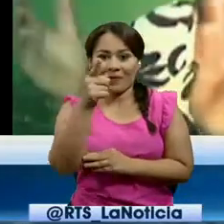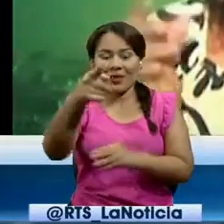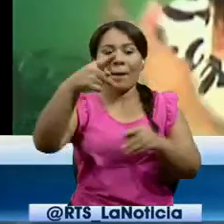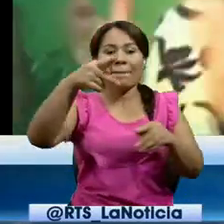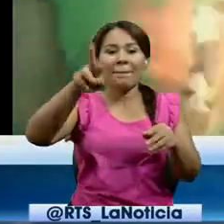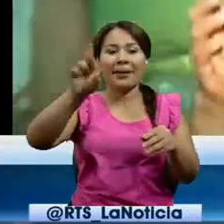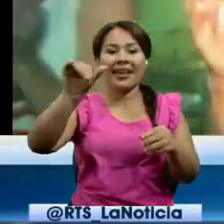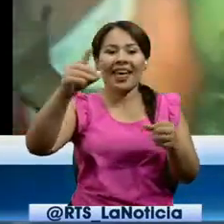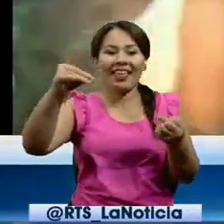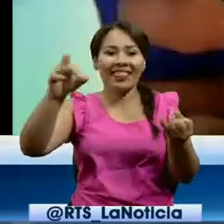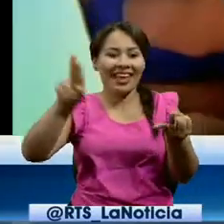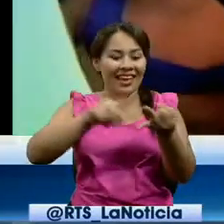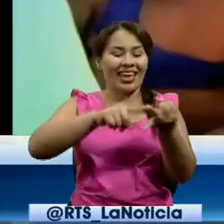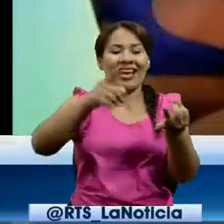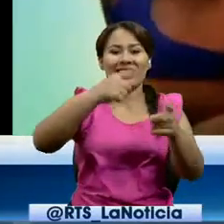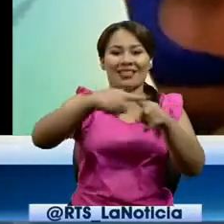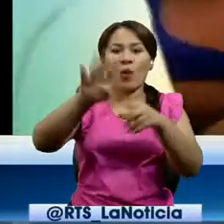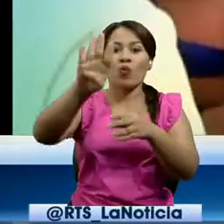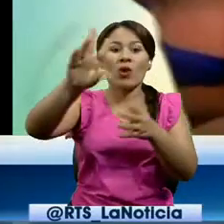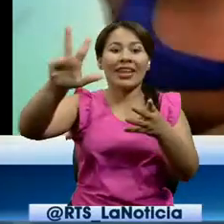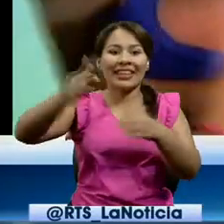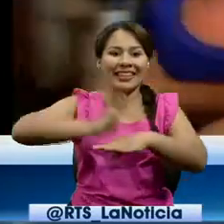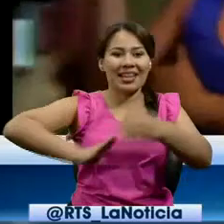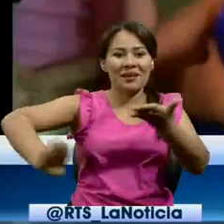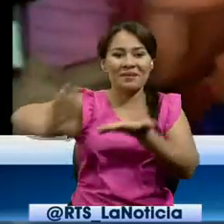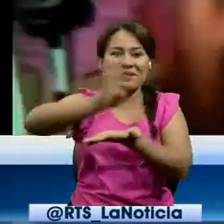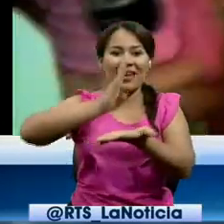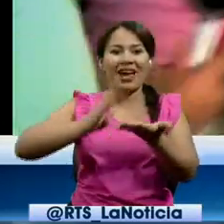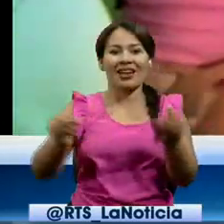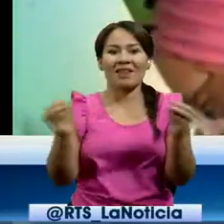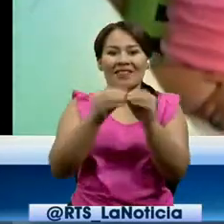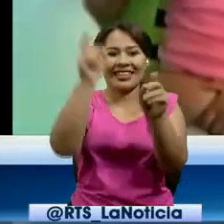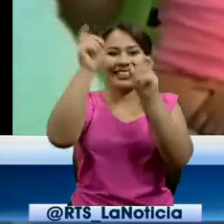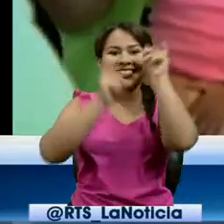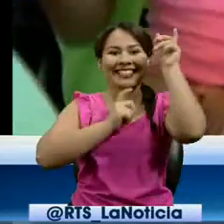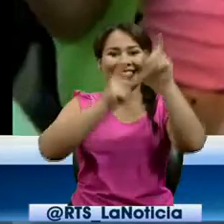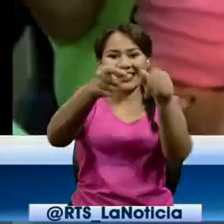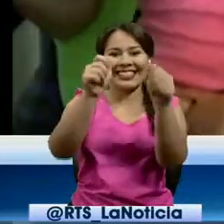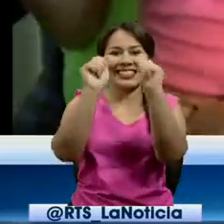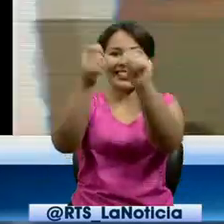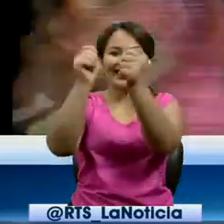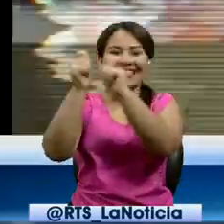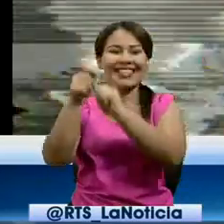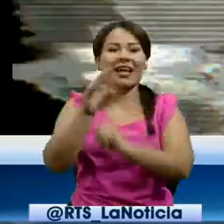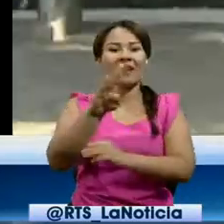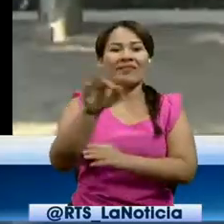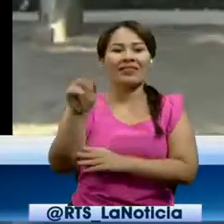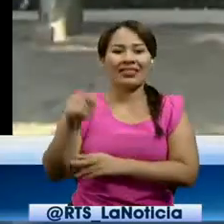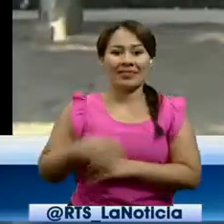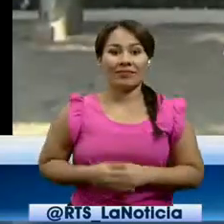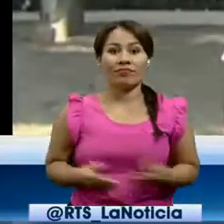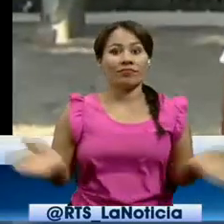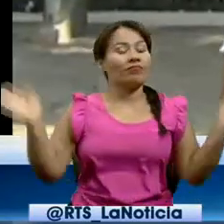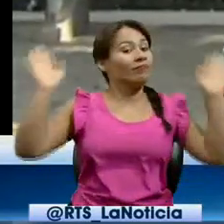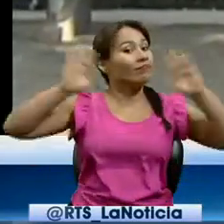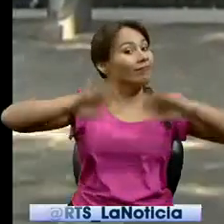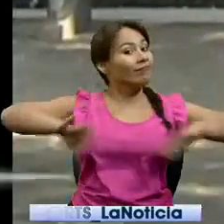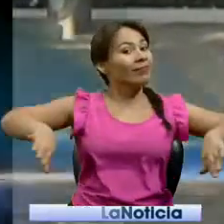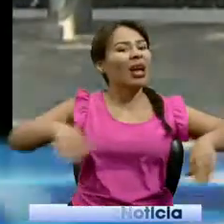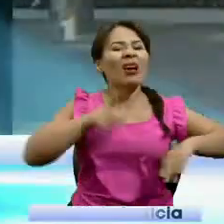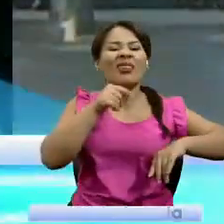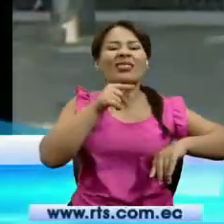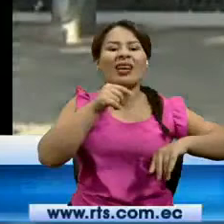¡Pradera! ¡Pradera! ¡La 43! ¿Dónde está la mejor barra? ¡La 43! Pero ¿desde cuándo